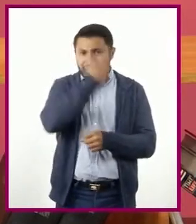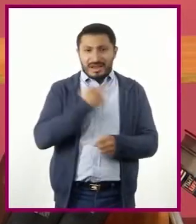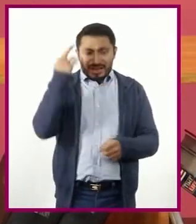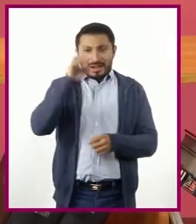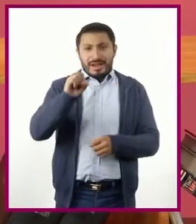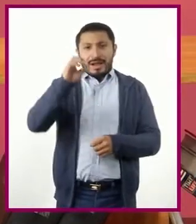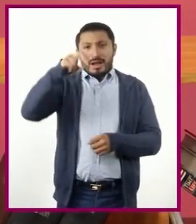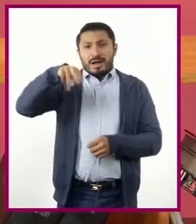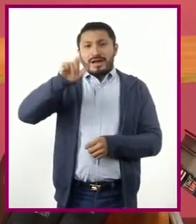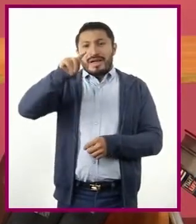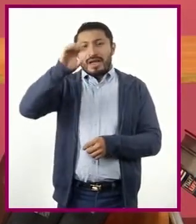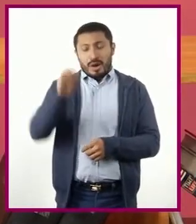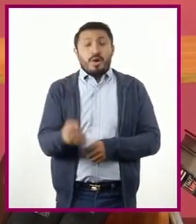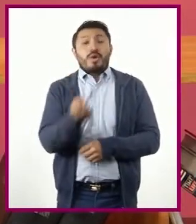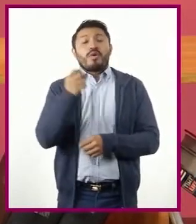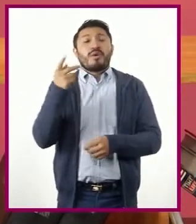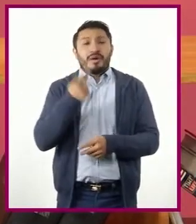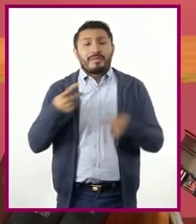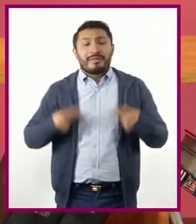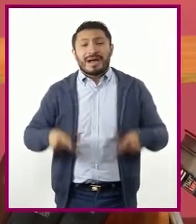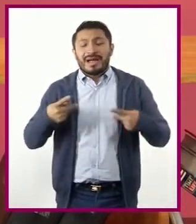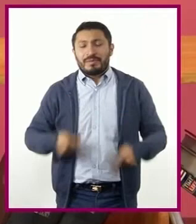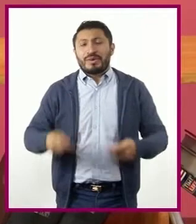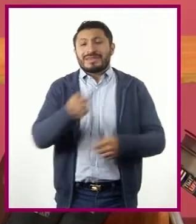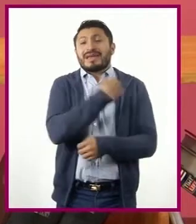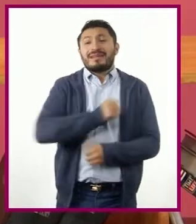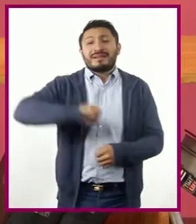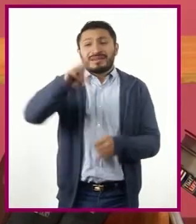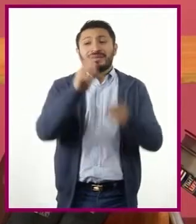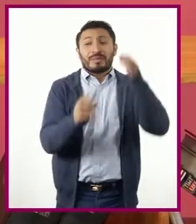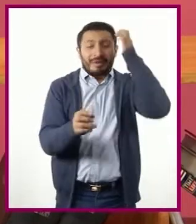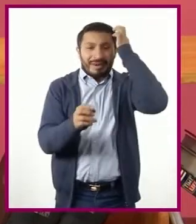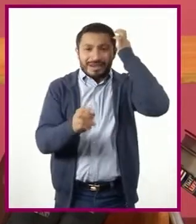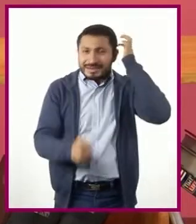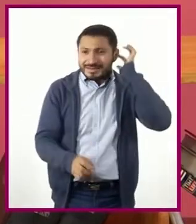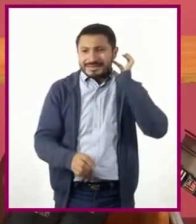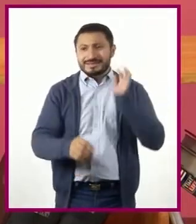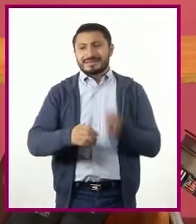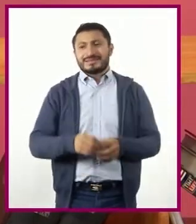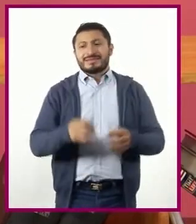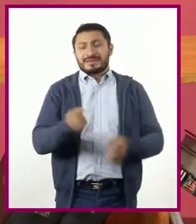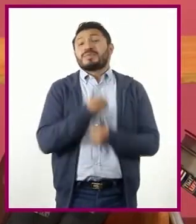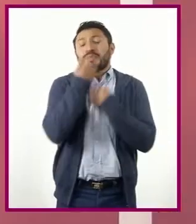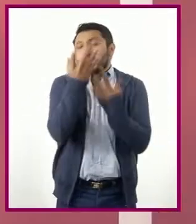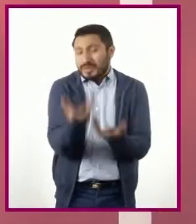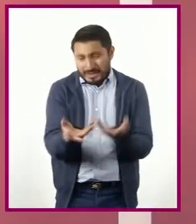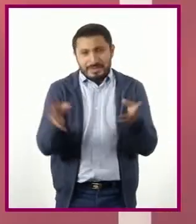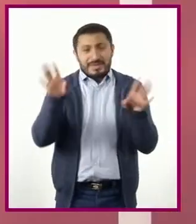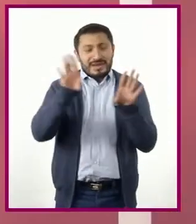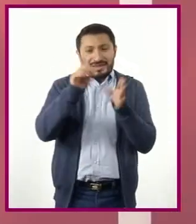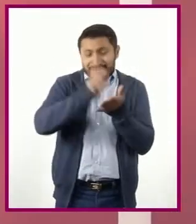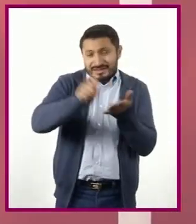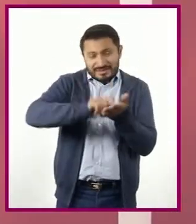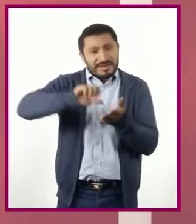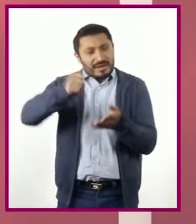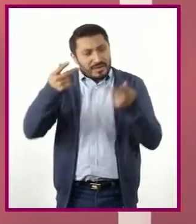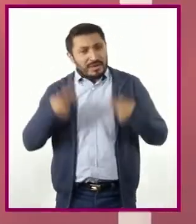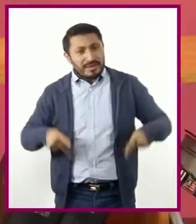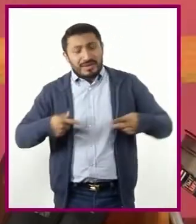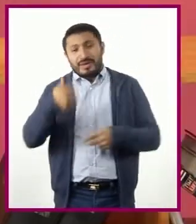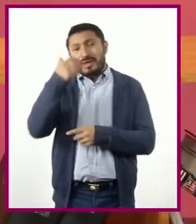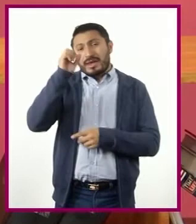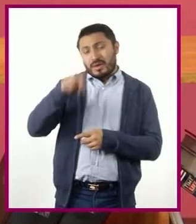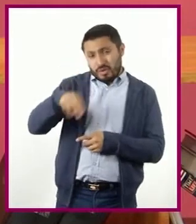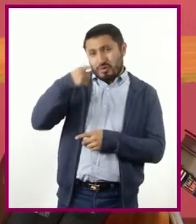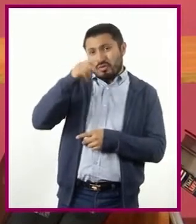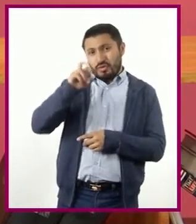soneto que un famoso poeta llamado Quevedo le escribió a otro célebre escritor de nombre Góngora? Esos dos poetas